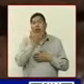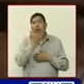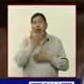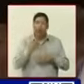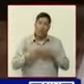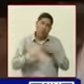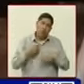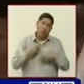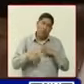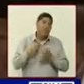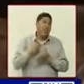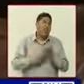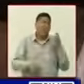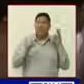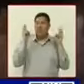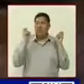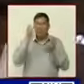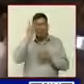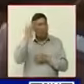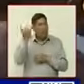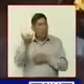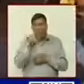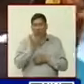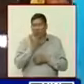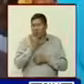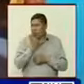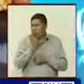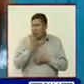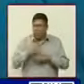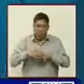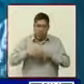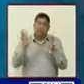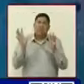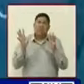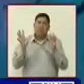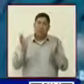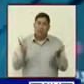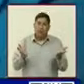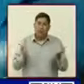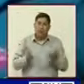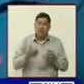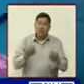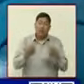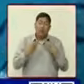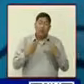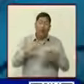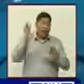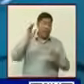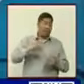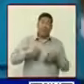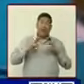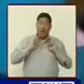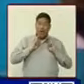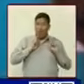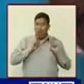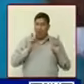este problema? ¿A qué se debe? ¿Por qué se levantó la capa asfáltica? Alcalde, usted tiene la respuesta. Pues este es el río